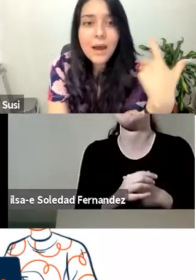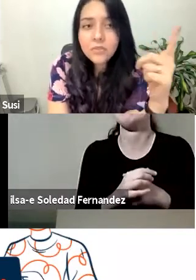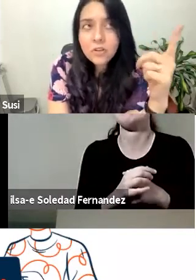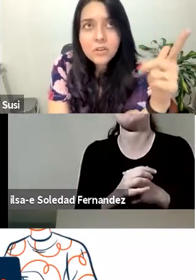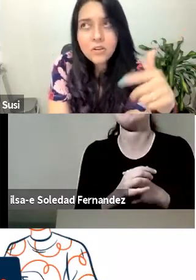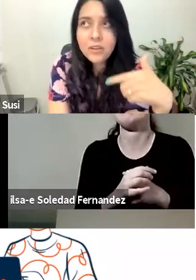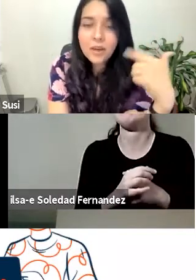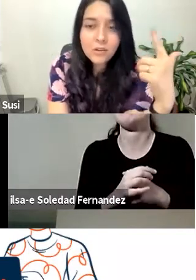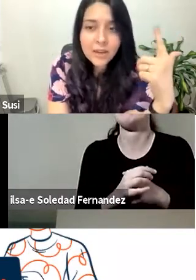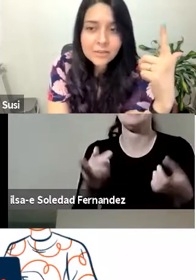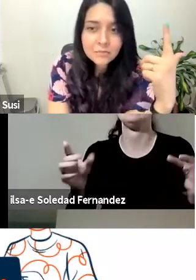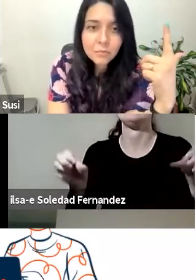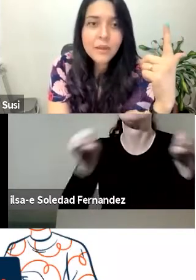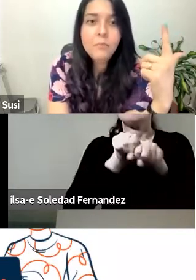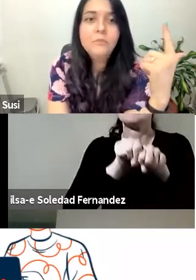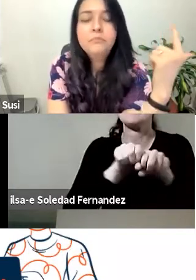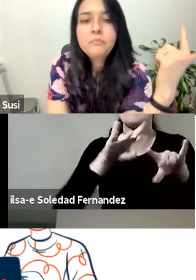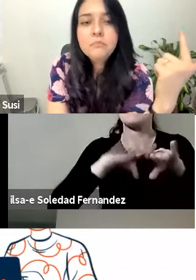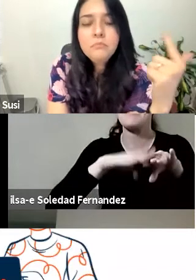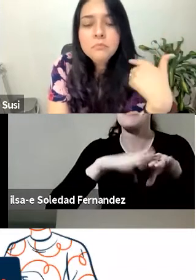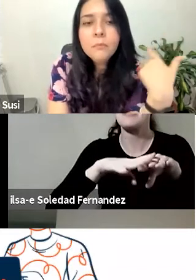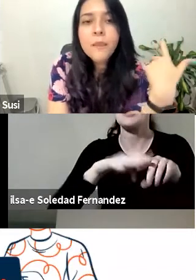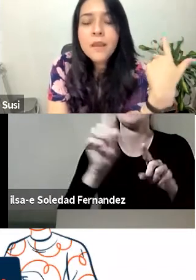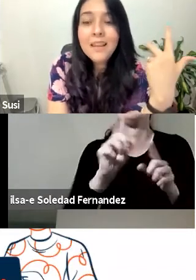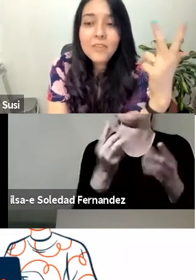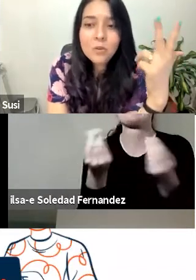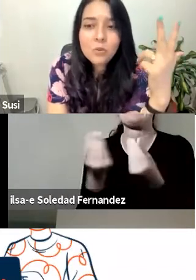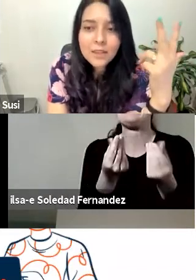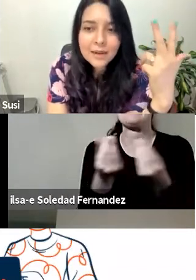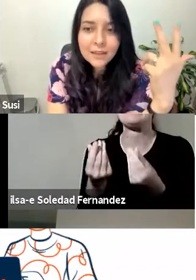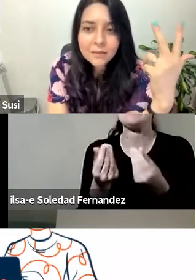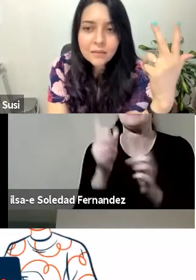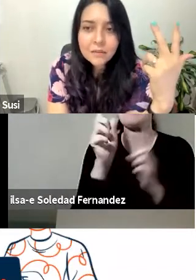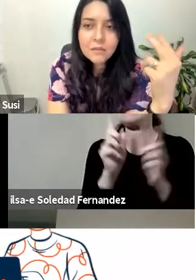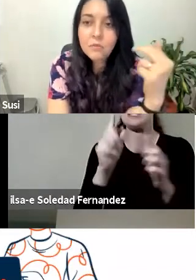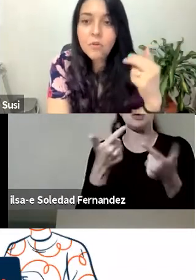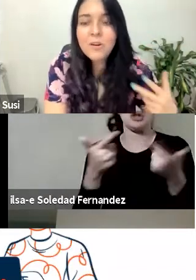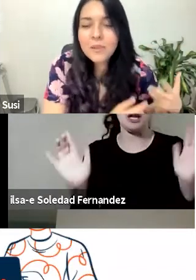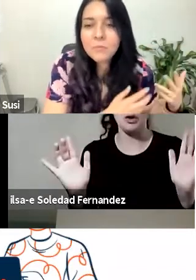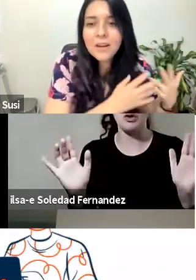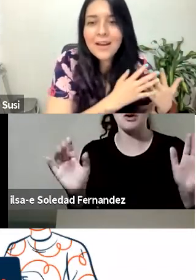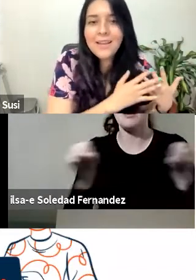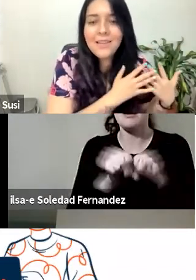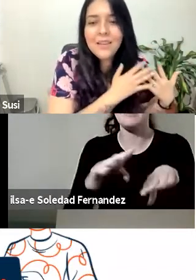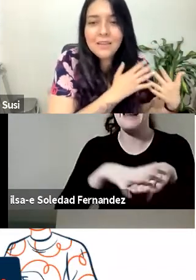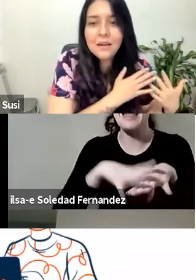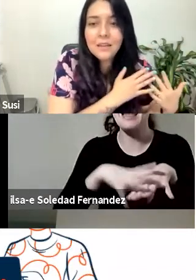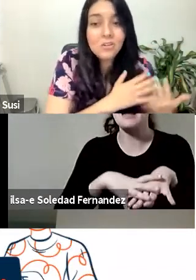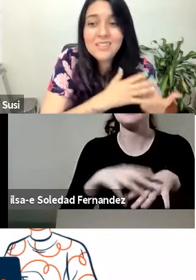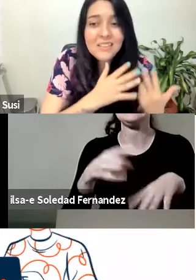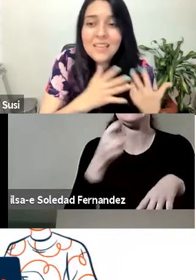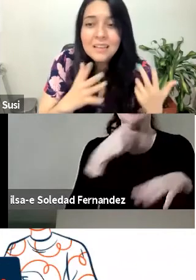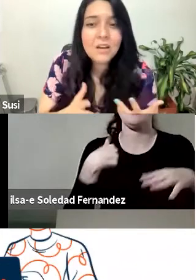desde Android o desde iOS, por ejemplo. La infraestructura de red, no es lo mismo la calidad de